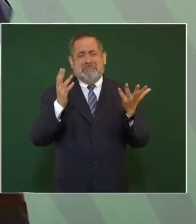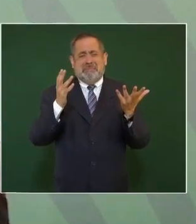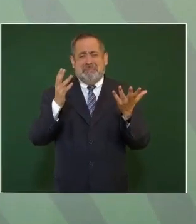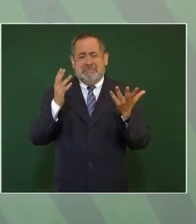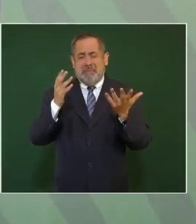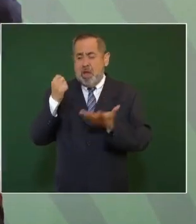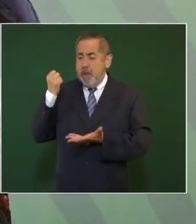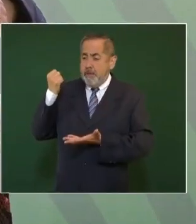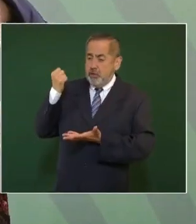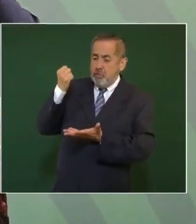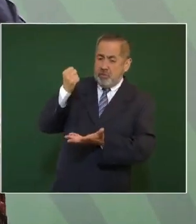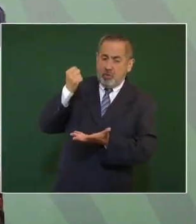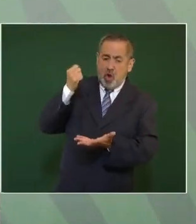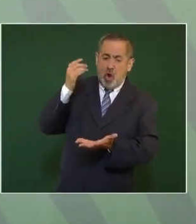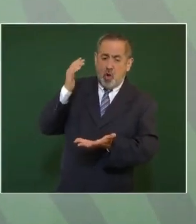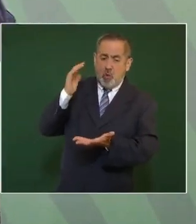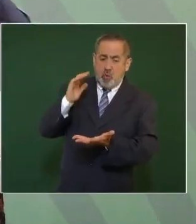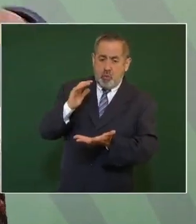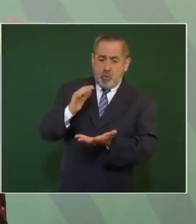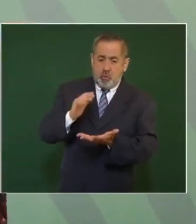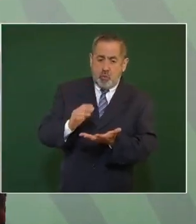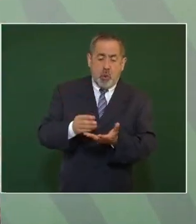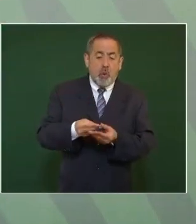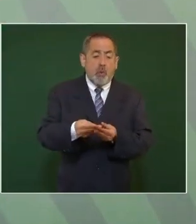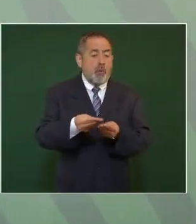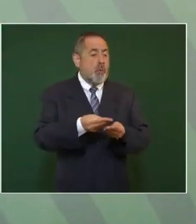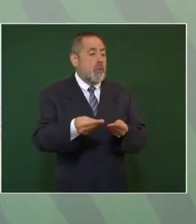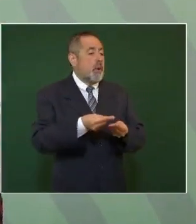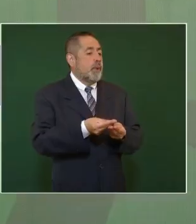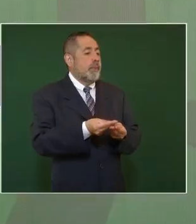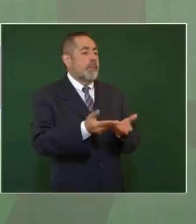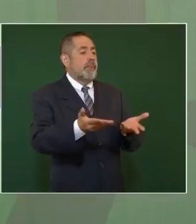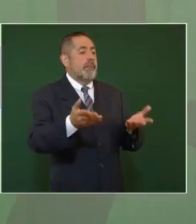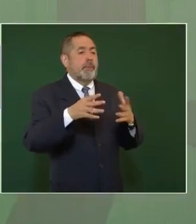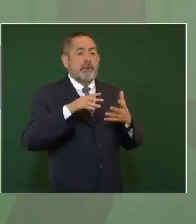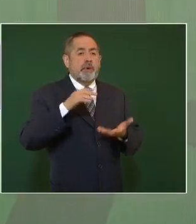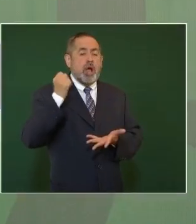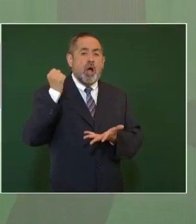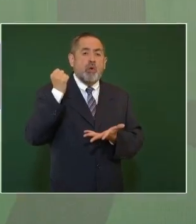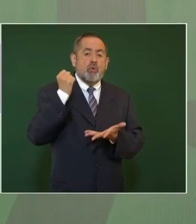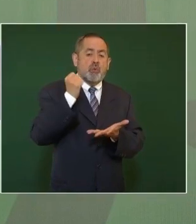y el presupuesto se dispersaba